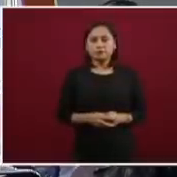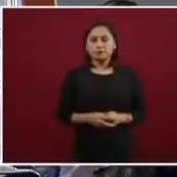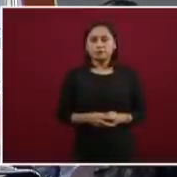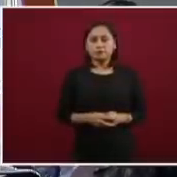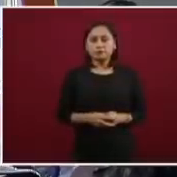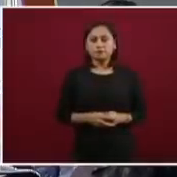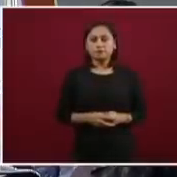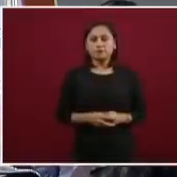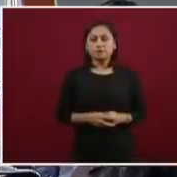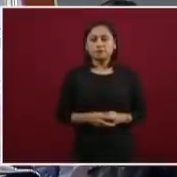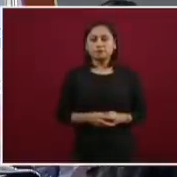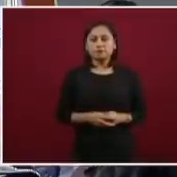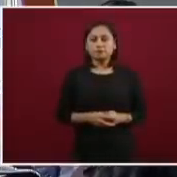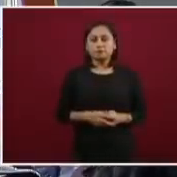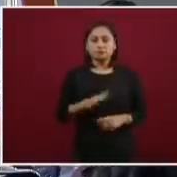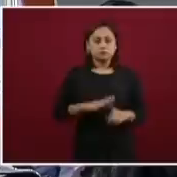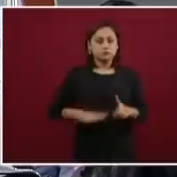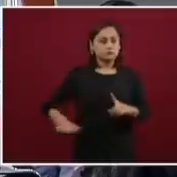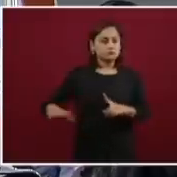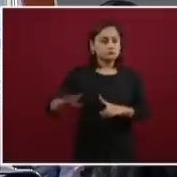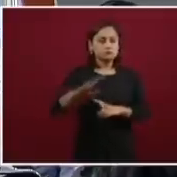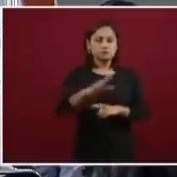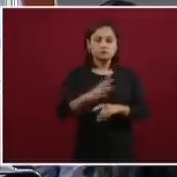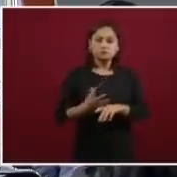la construcción de la paz